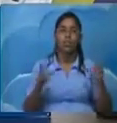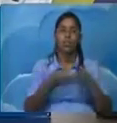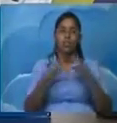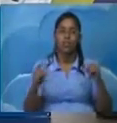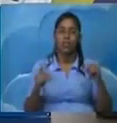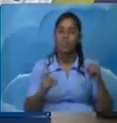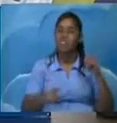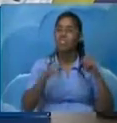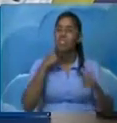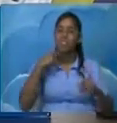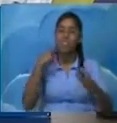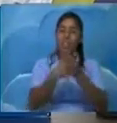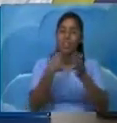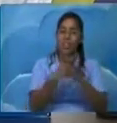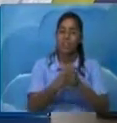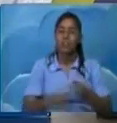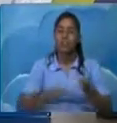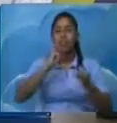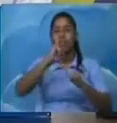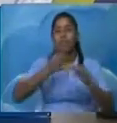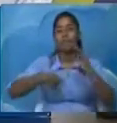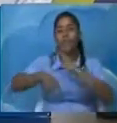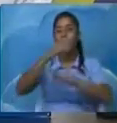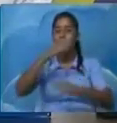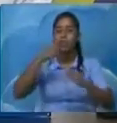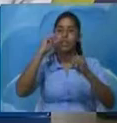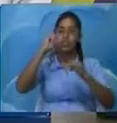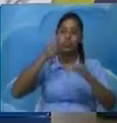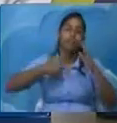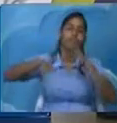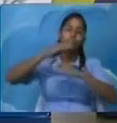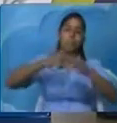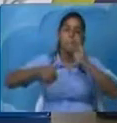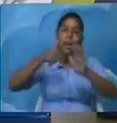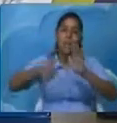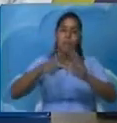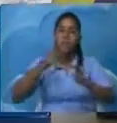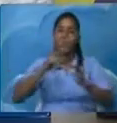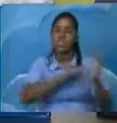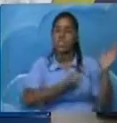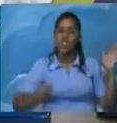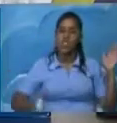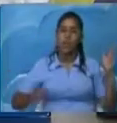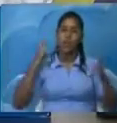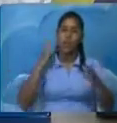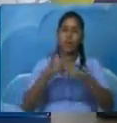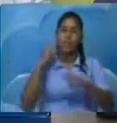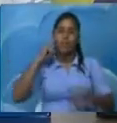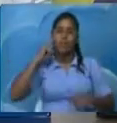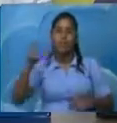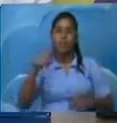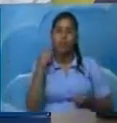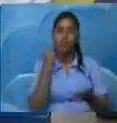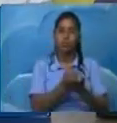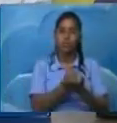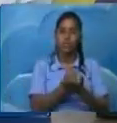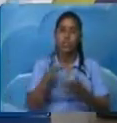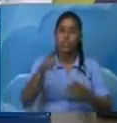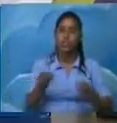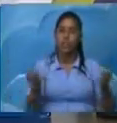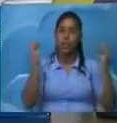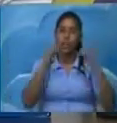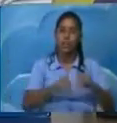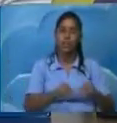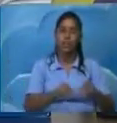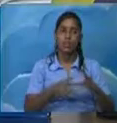más intereses y nos tienen guindados como las iguanas. Así que el Señor reprenda al diablo. Amén. Esto deberíamos aplicárselo